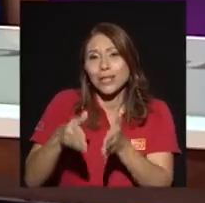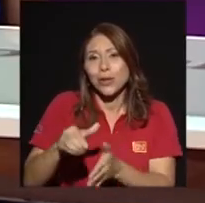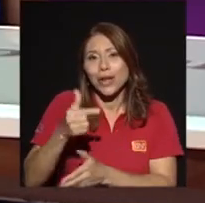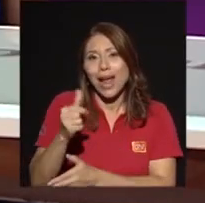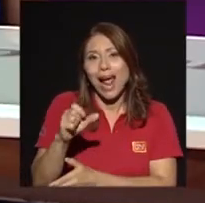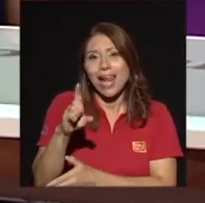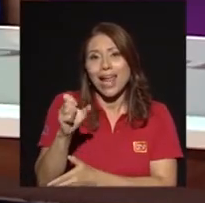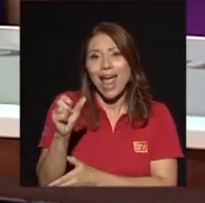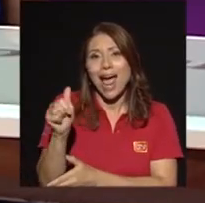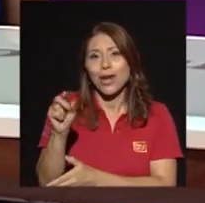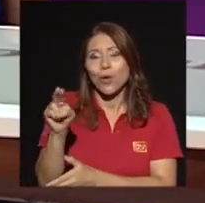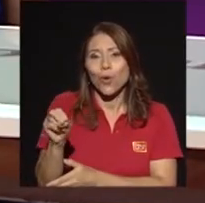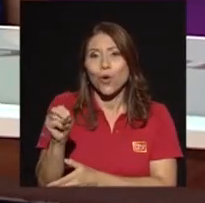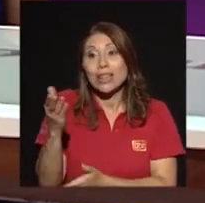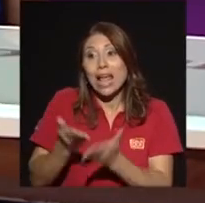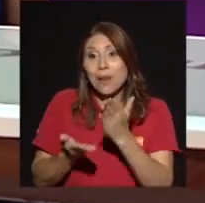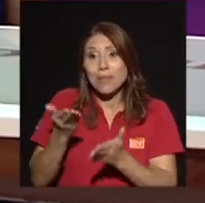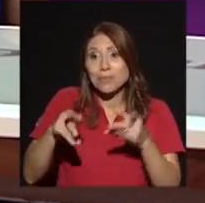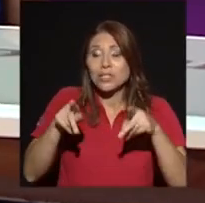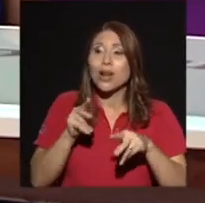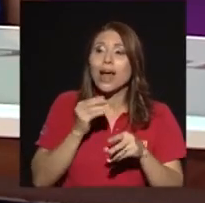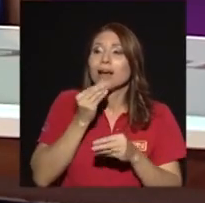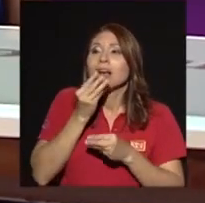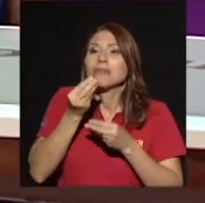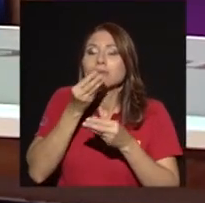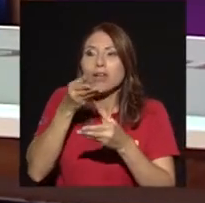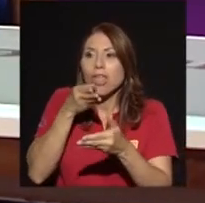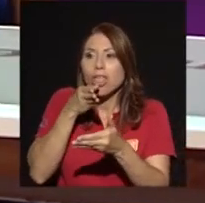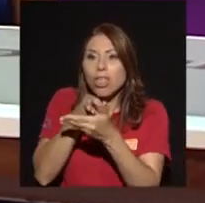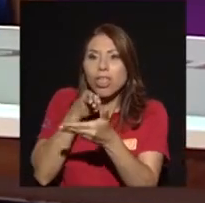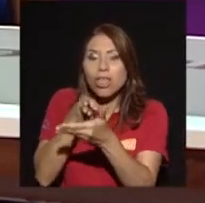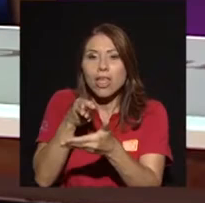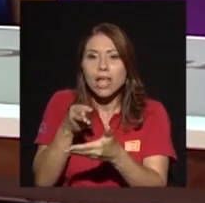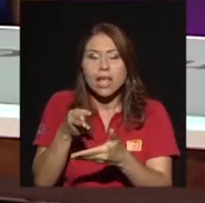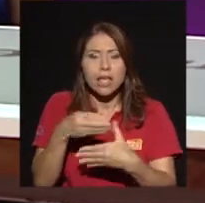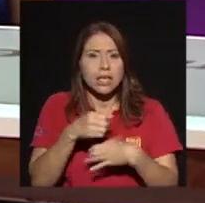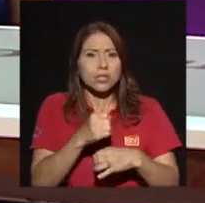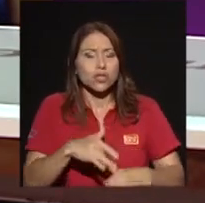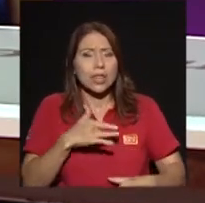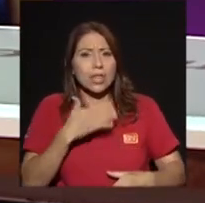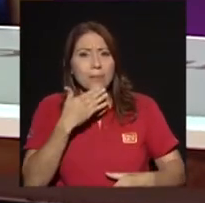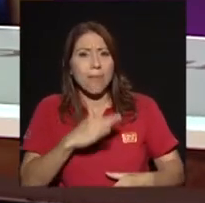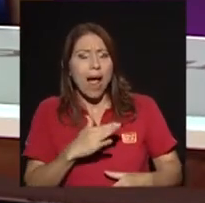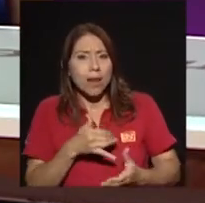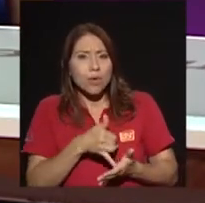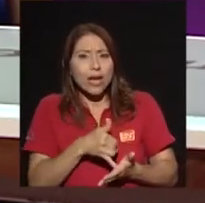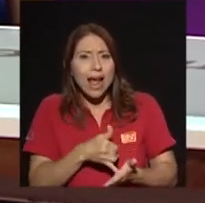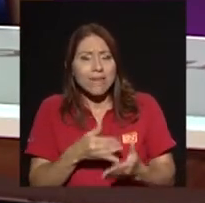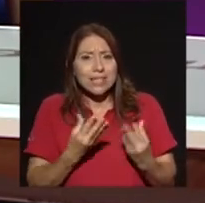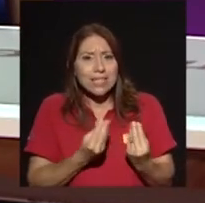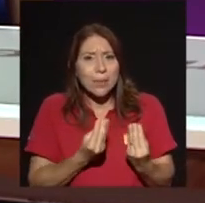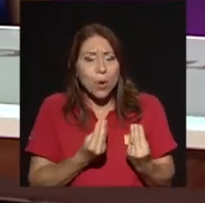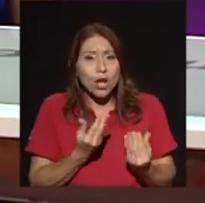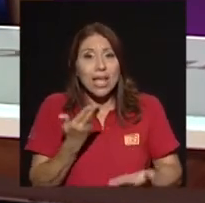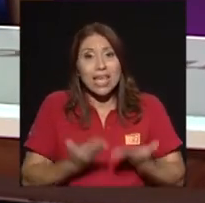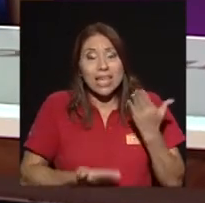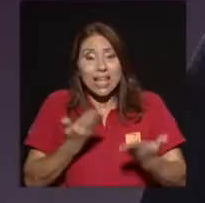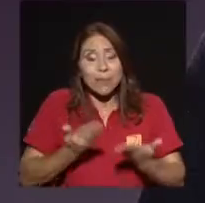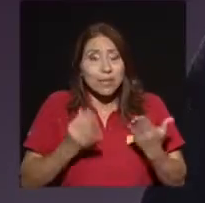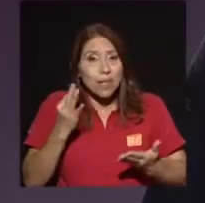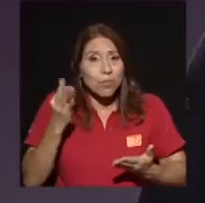una barrabasada, digamos, que las hizo sentir mal, que las hizo sentir vulnerables, que les hizo sentir temor y que posiblemente dejan de hacer sus